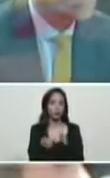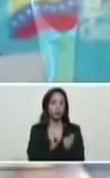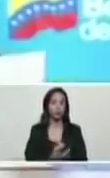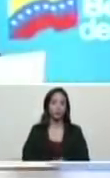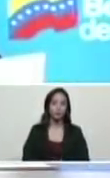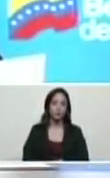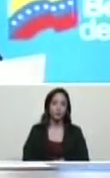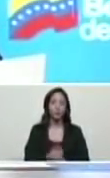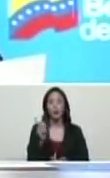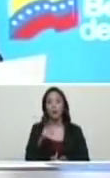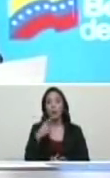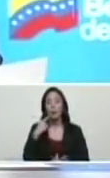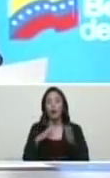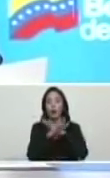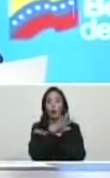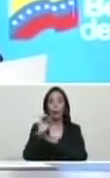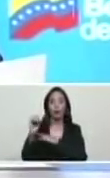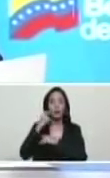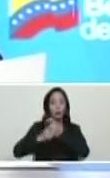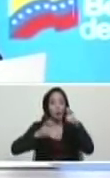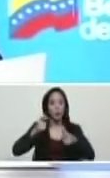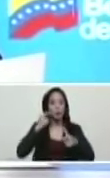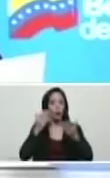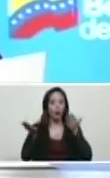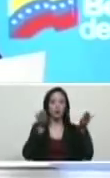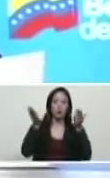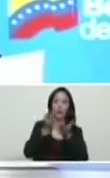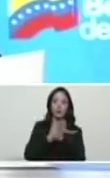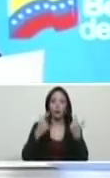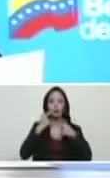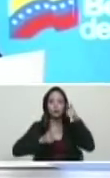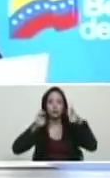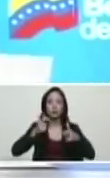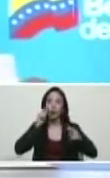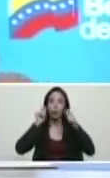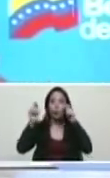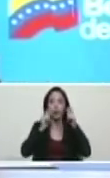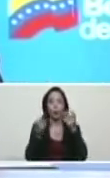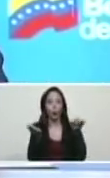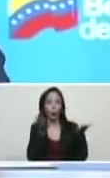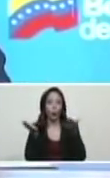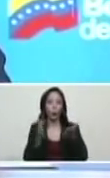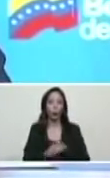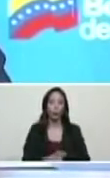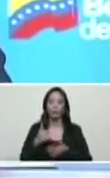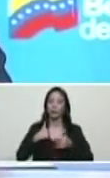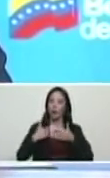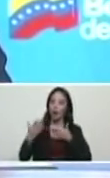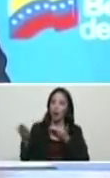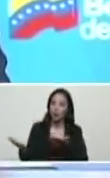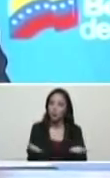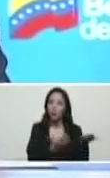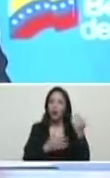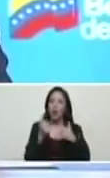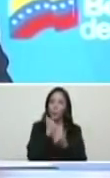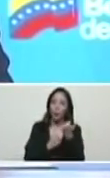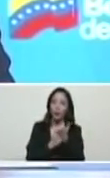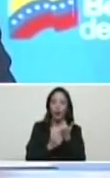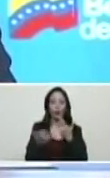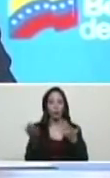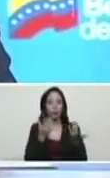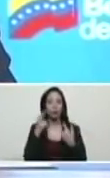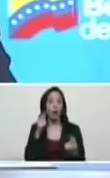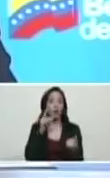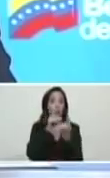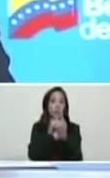más de 400 prestadores de servicio turístico que han estado participando de esta